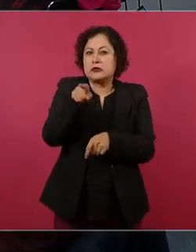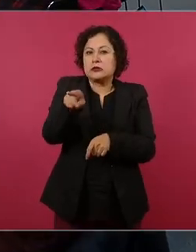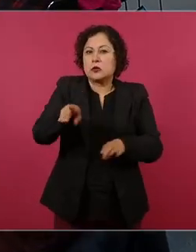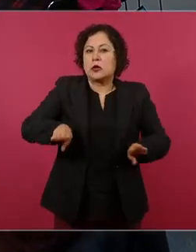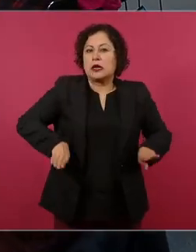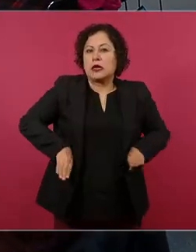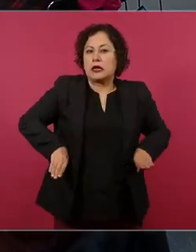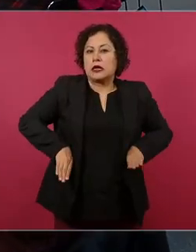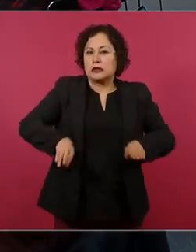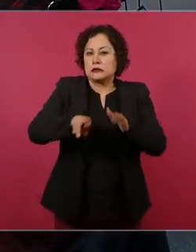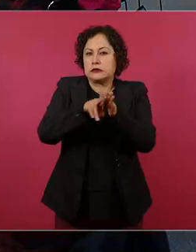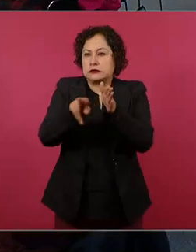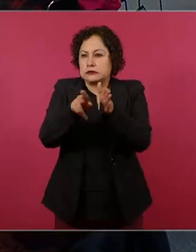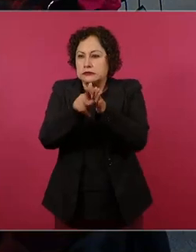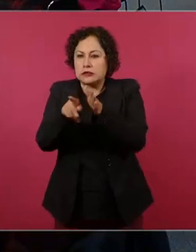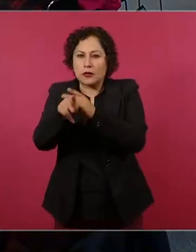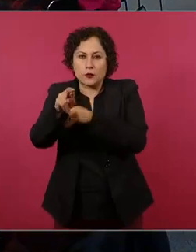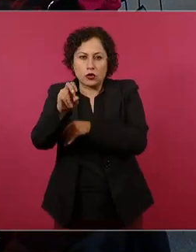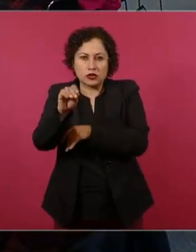Me da hasta pena